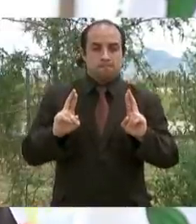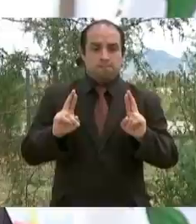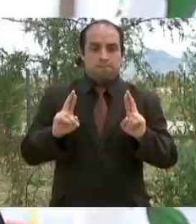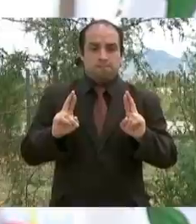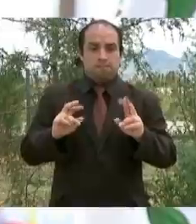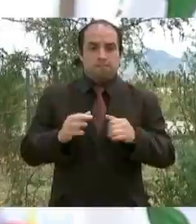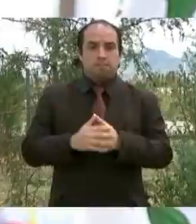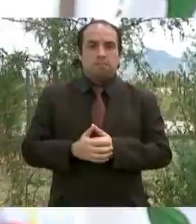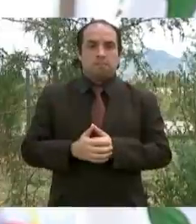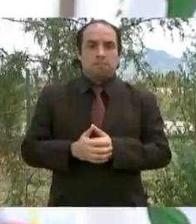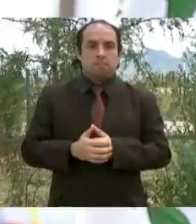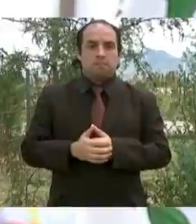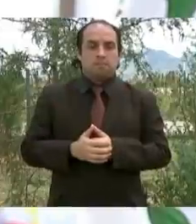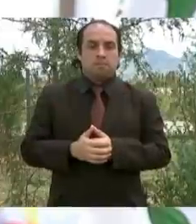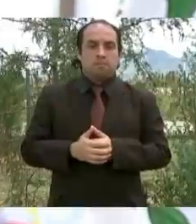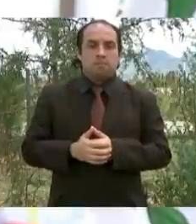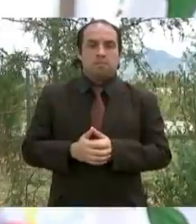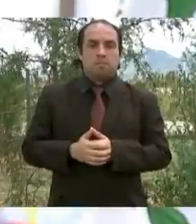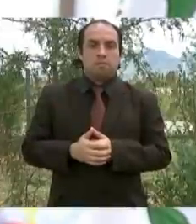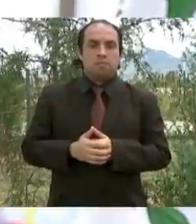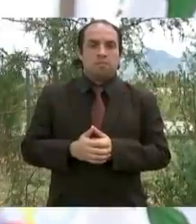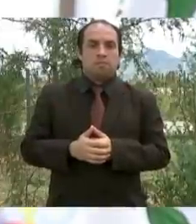Aquí no hace falta